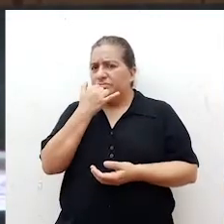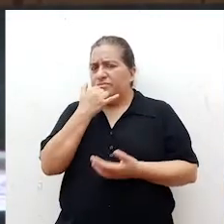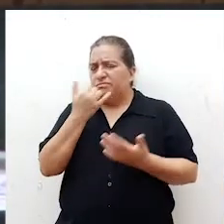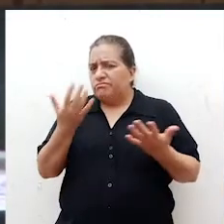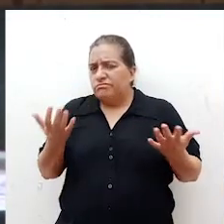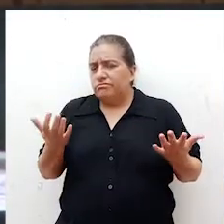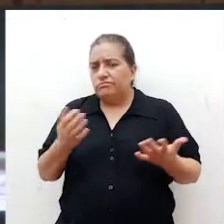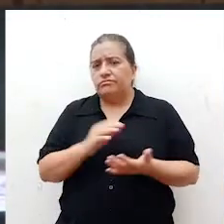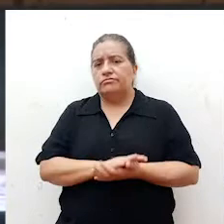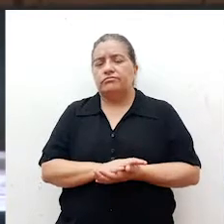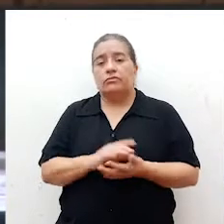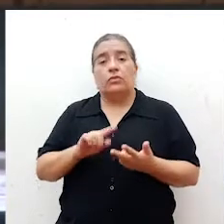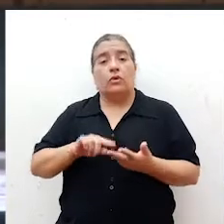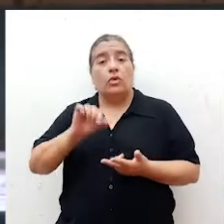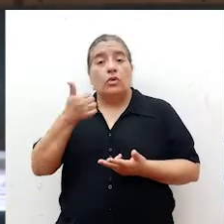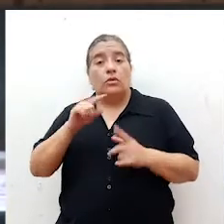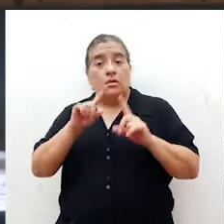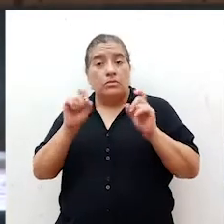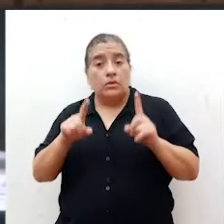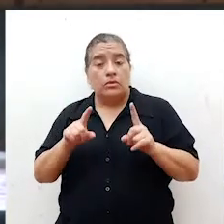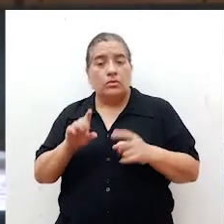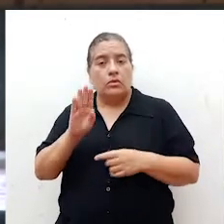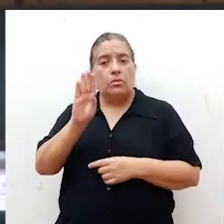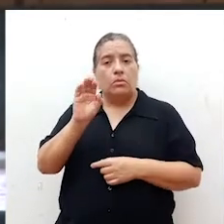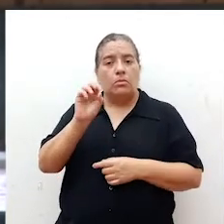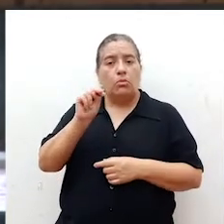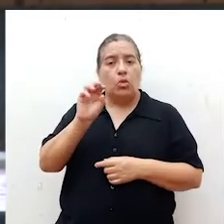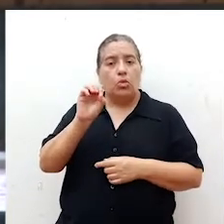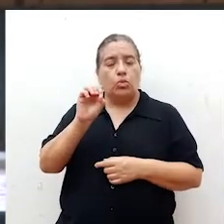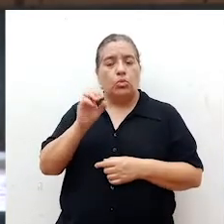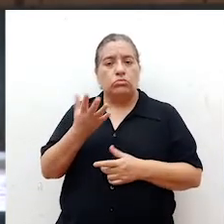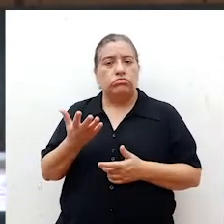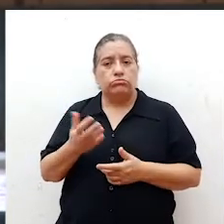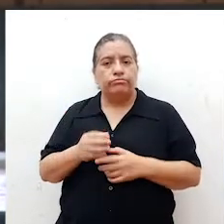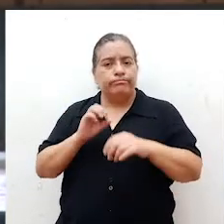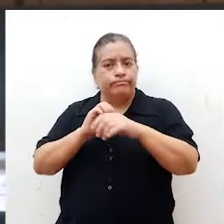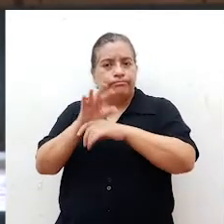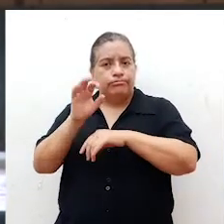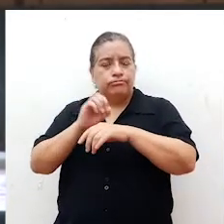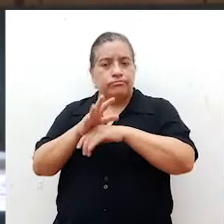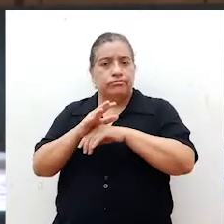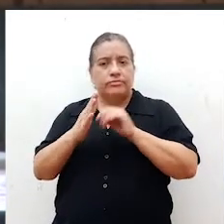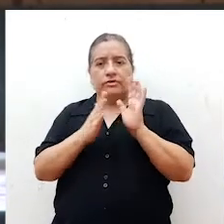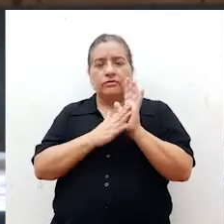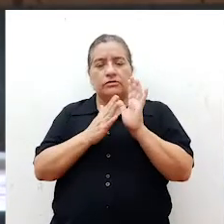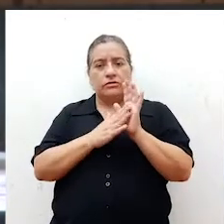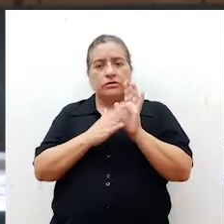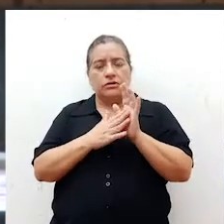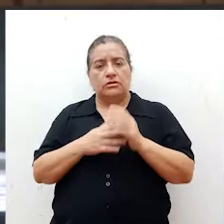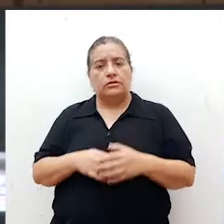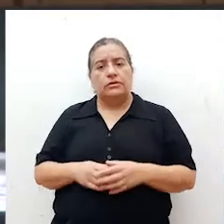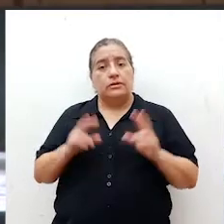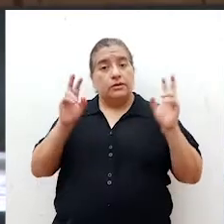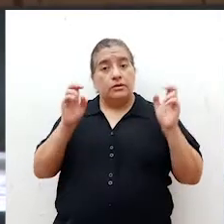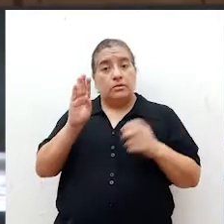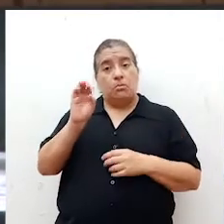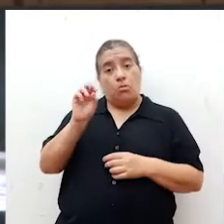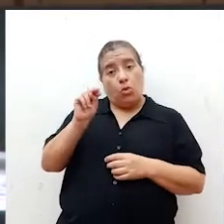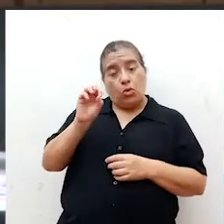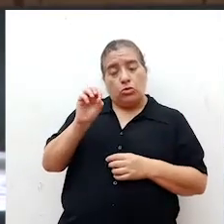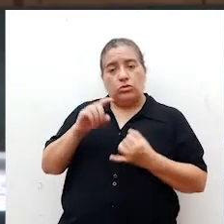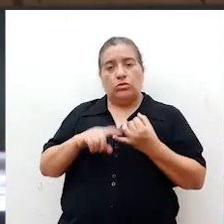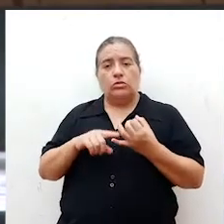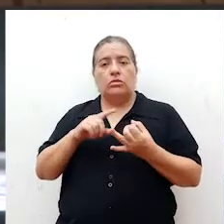En relación a la vacuna, nosotros creemos que esta situación en la que estamos la tiene